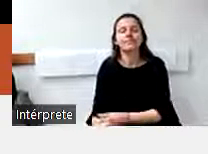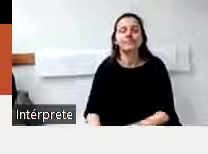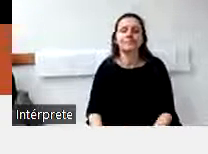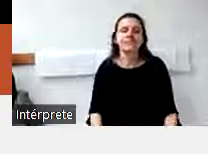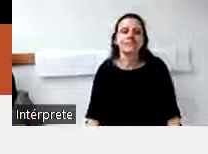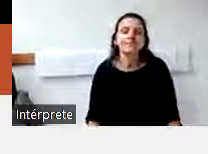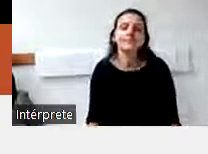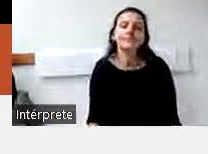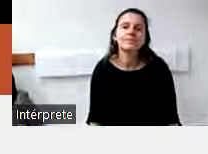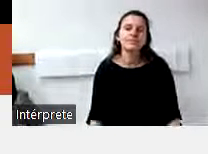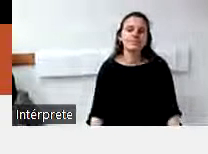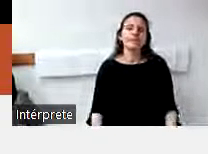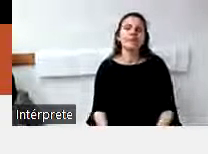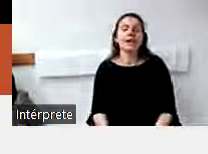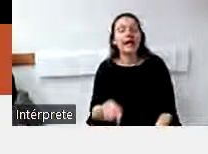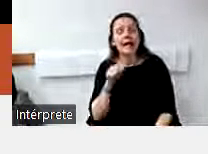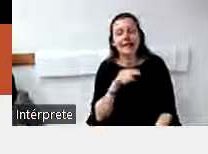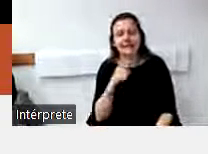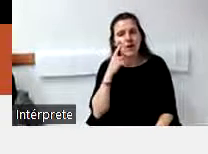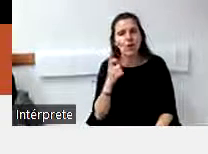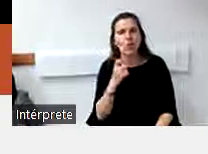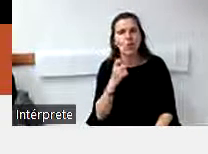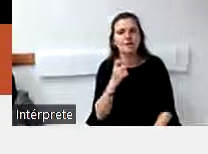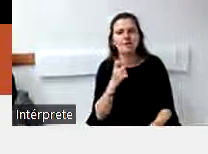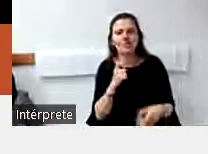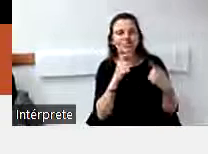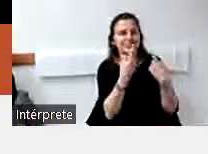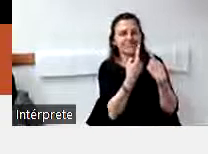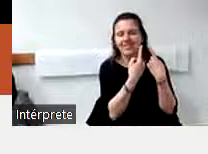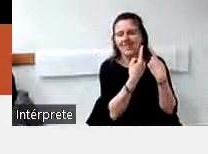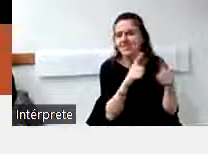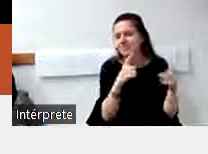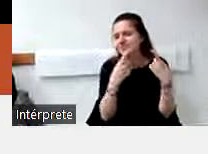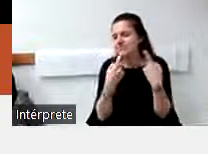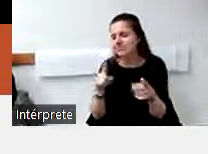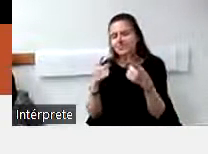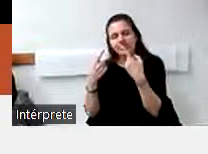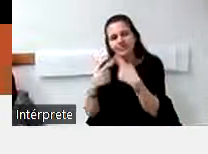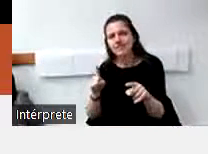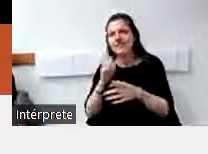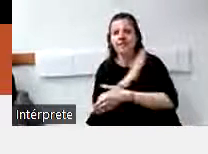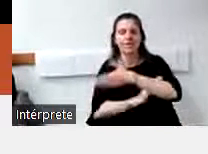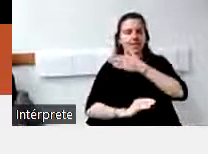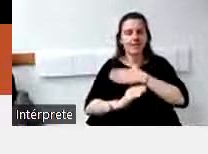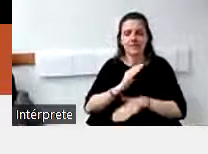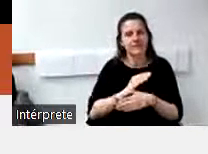la diversidad funcional, motriz, auditiva, intelectual,